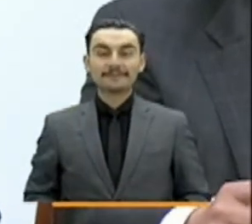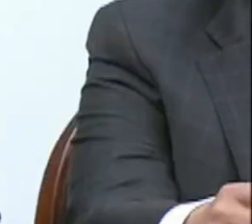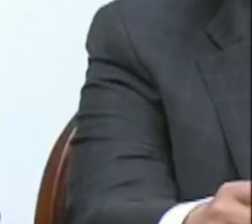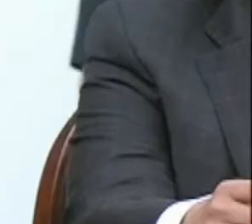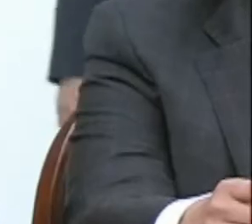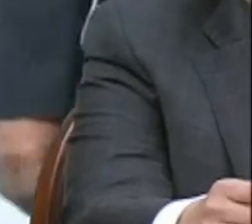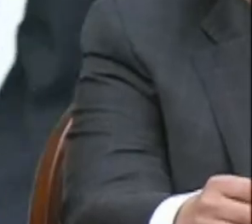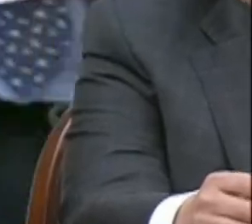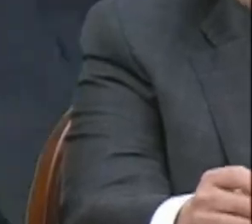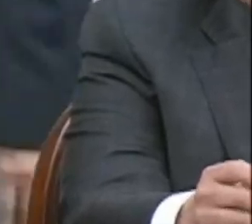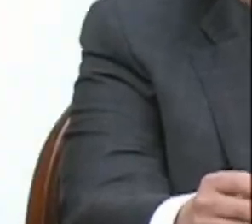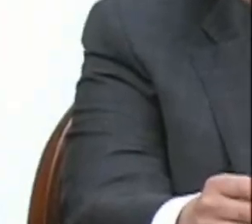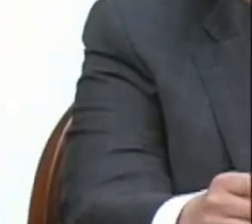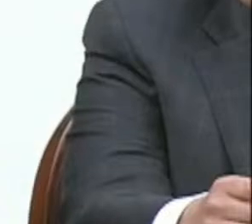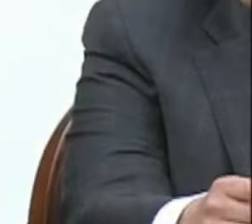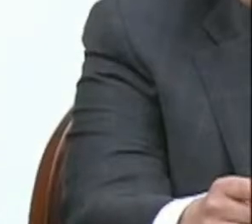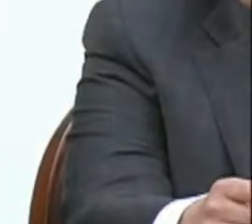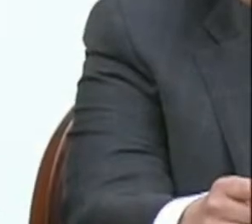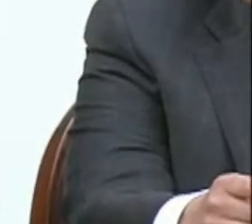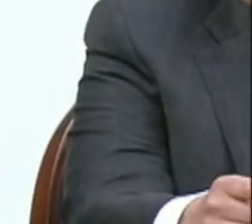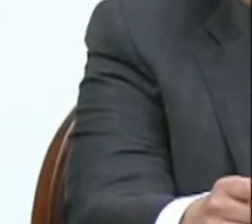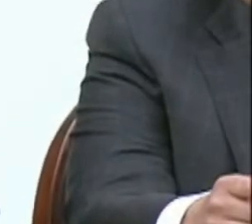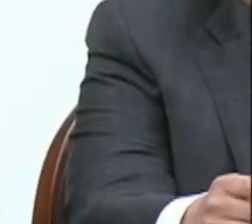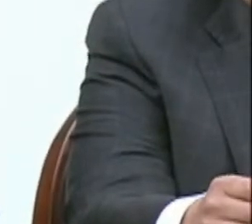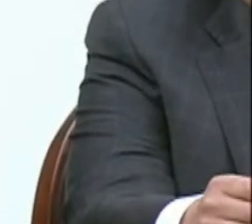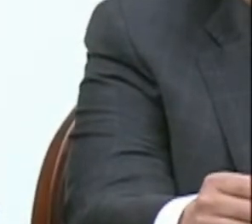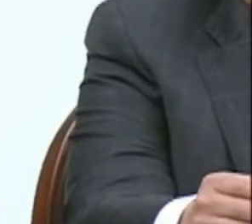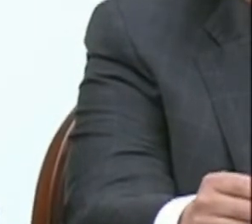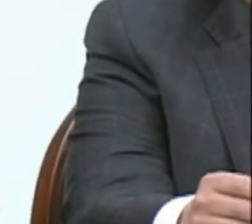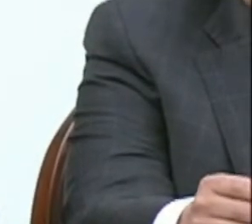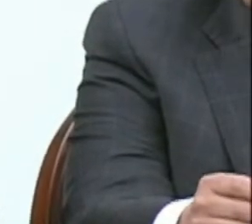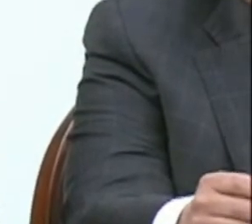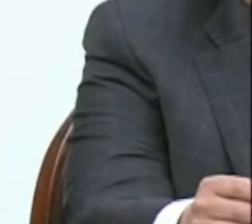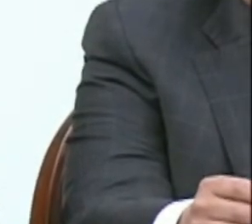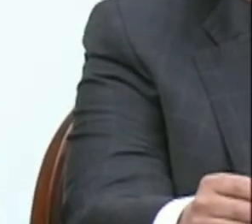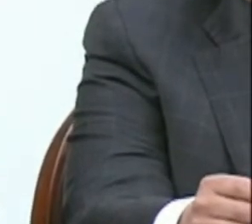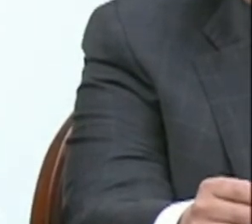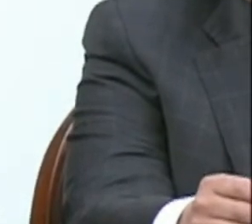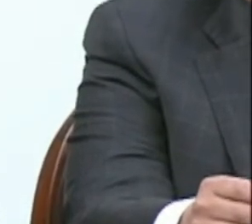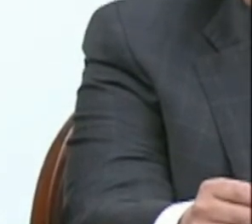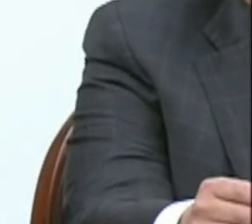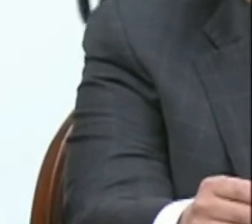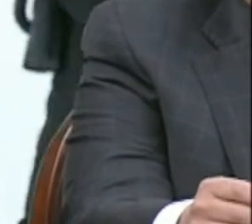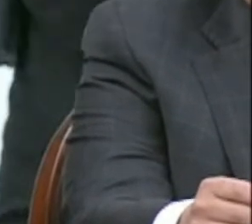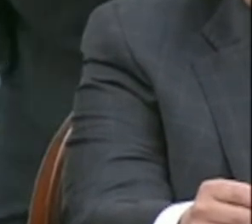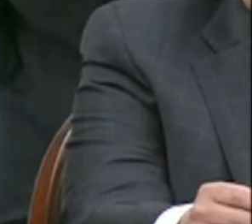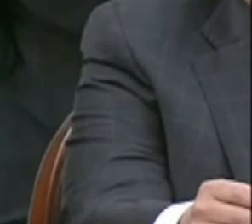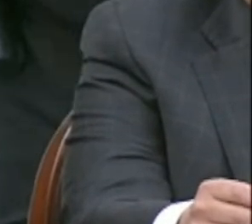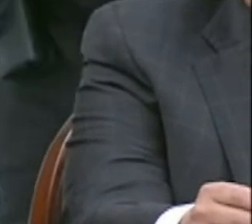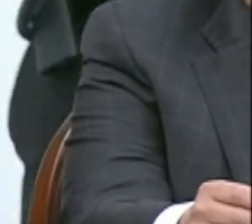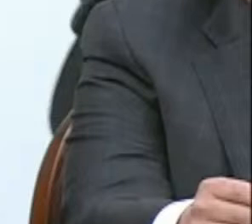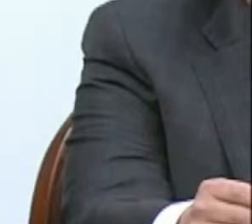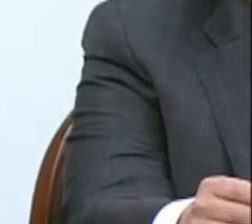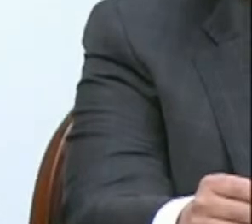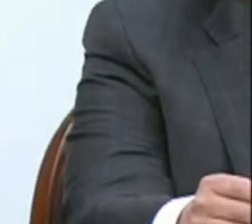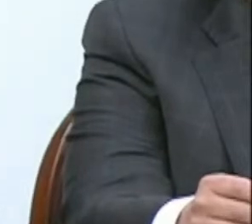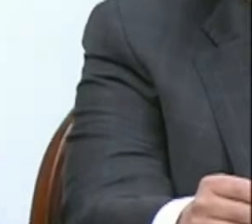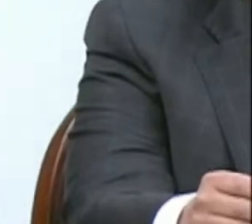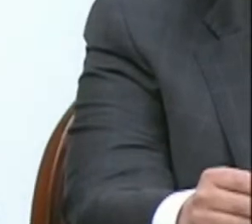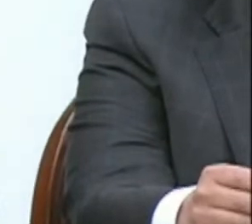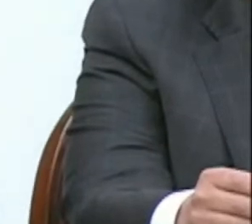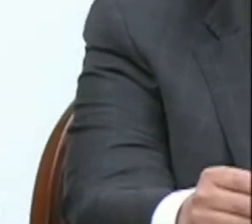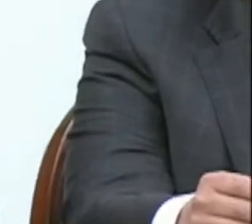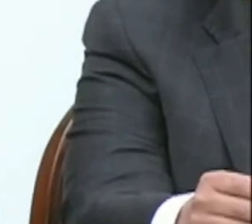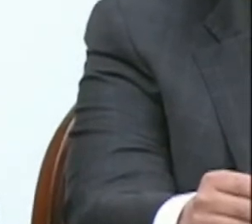por parte del señor presidente del Congreso de la República, ciudadano senador Roy Leonardo